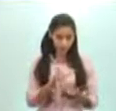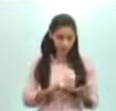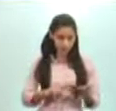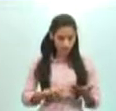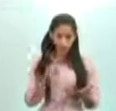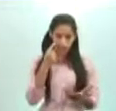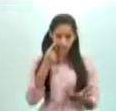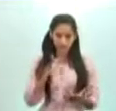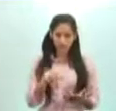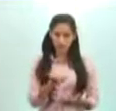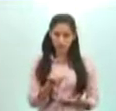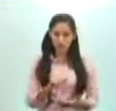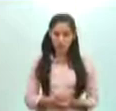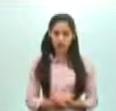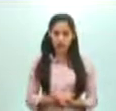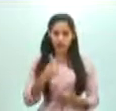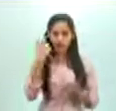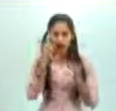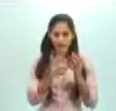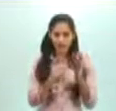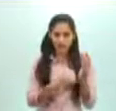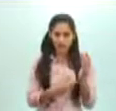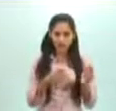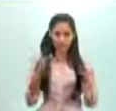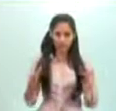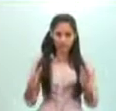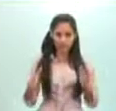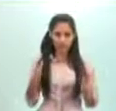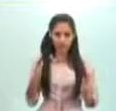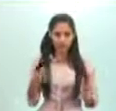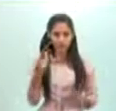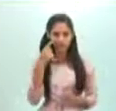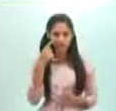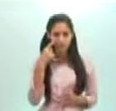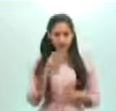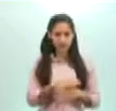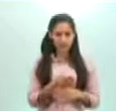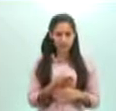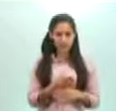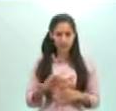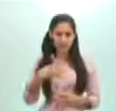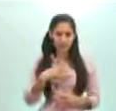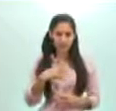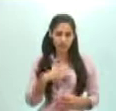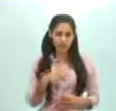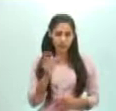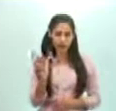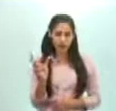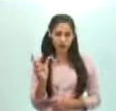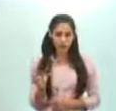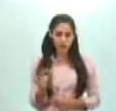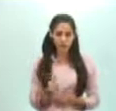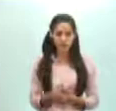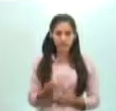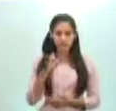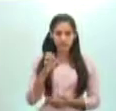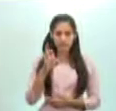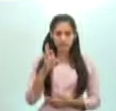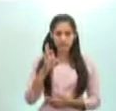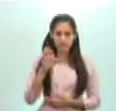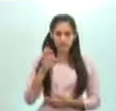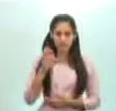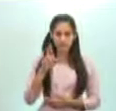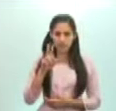en las características que tuvo esta generación, vamos a ver qué significado tendrá la palabra efervescencia en la